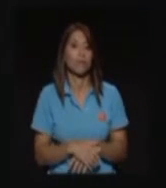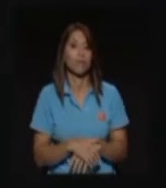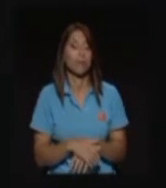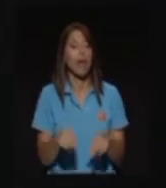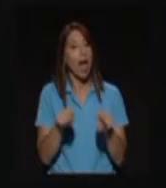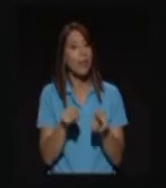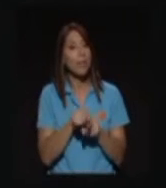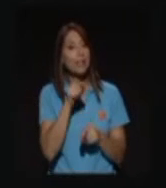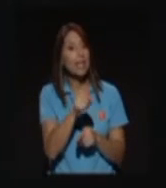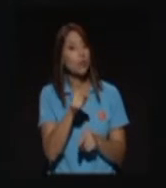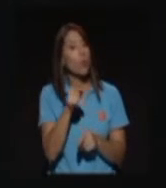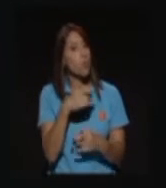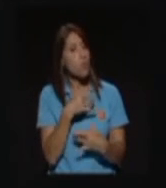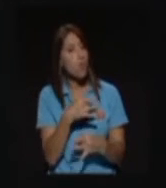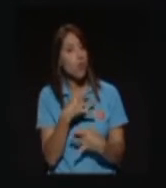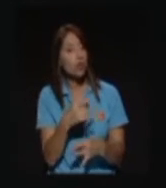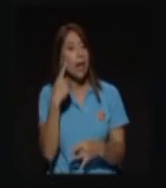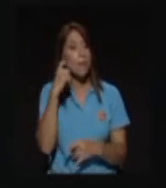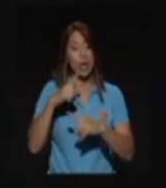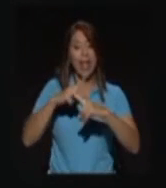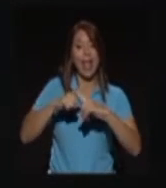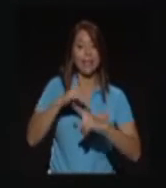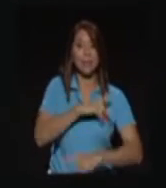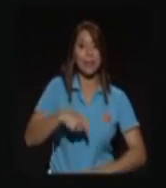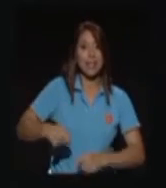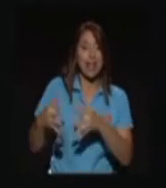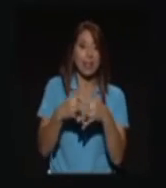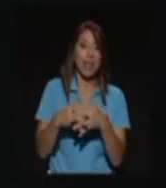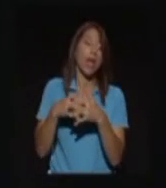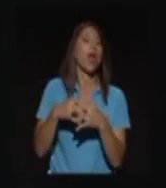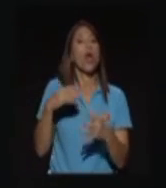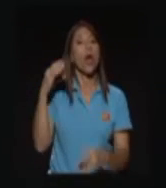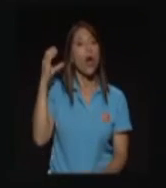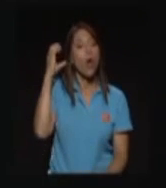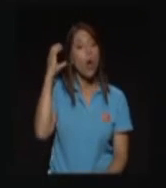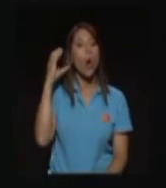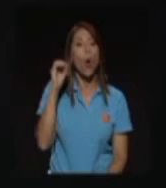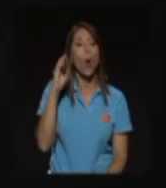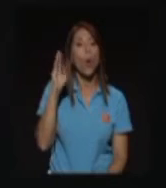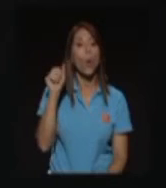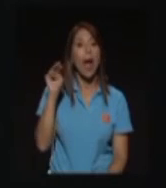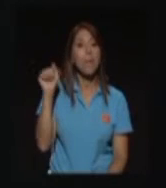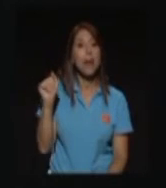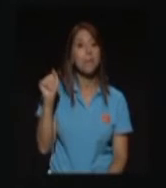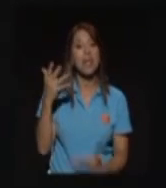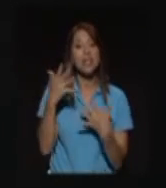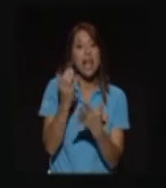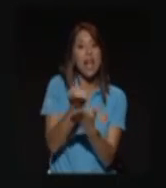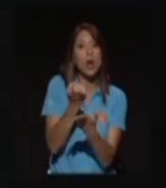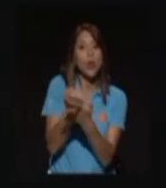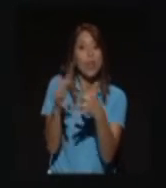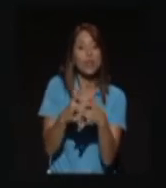curioso, porque el expresidente Obama dejó la economía de Estados Unidos con un desempleo que ya no lo